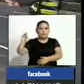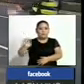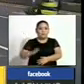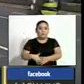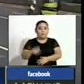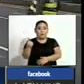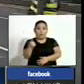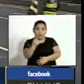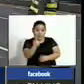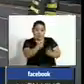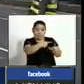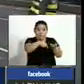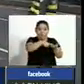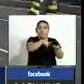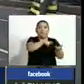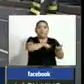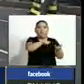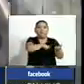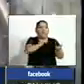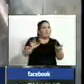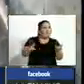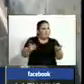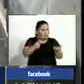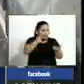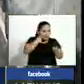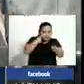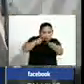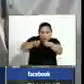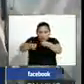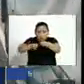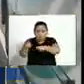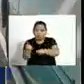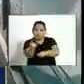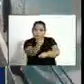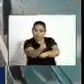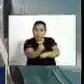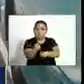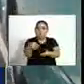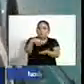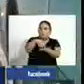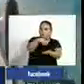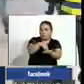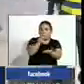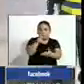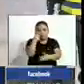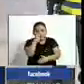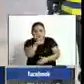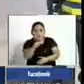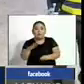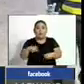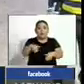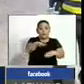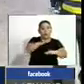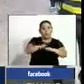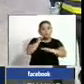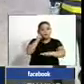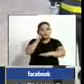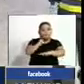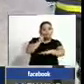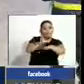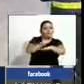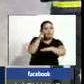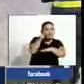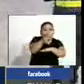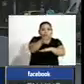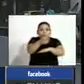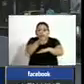Son los encargados de verificar que la población continúe acatando la cuarentena domiciliar. A diario instalan controles vehiculares para constatar